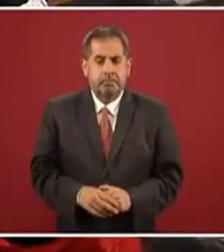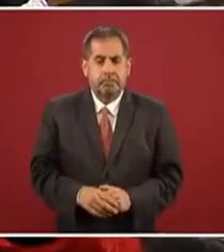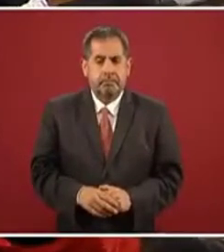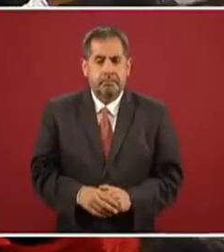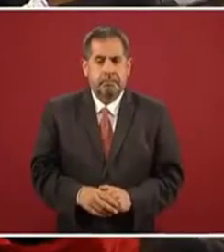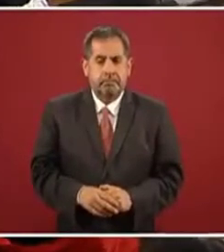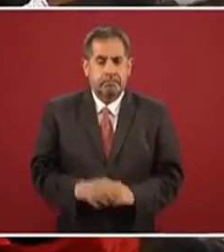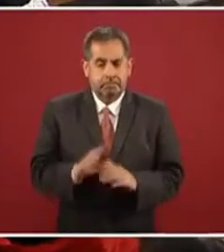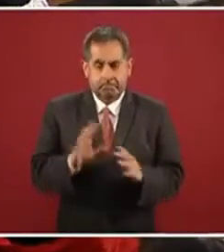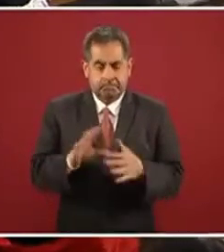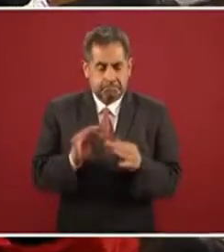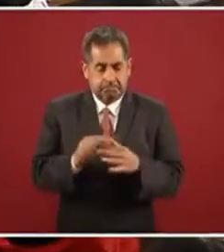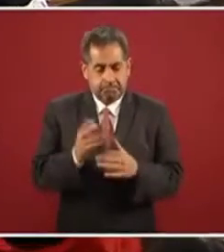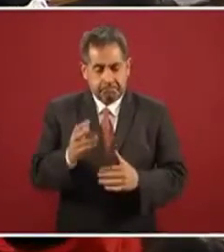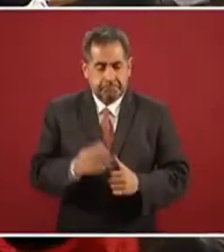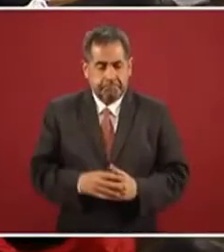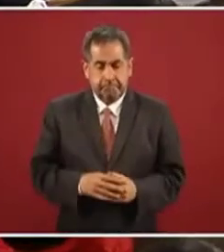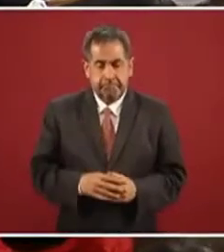cosa de